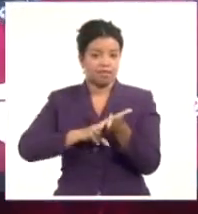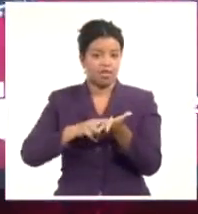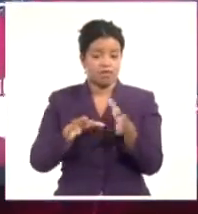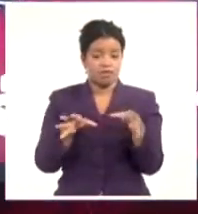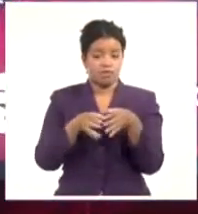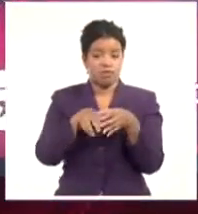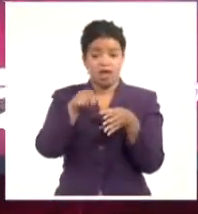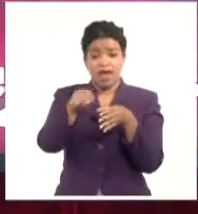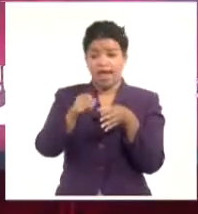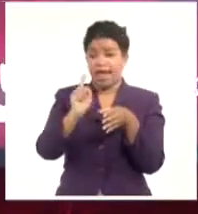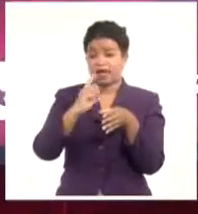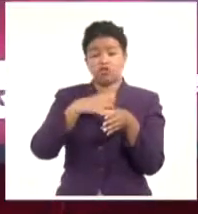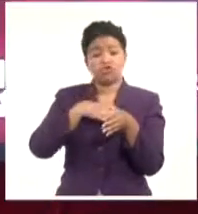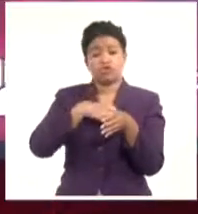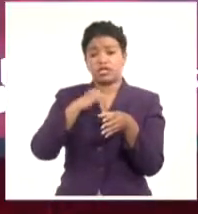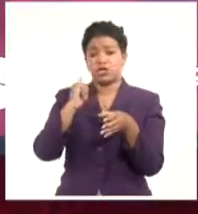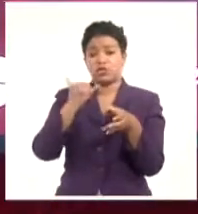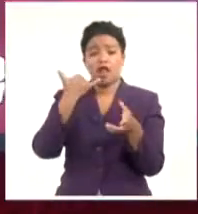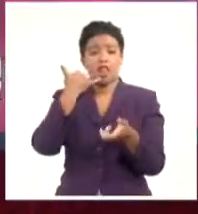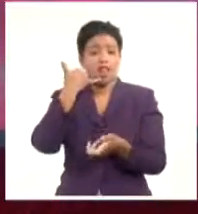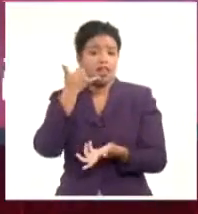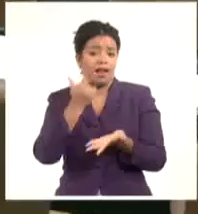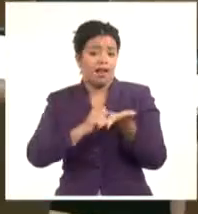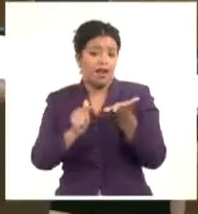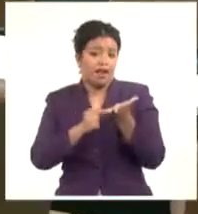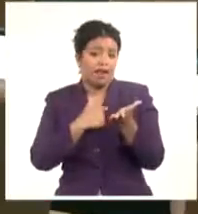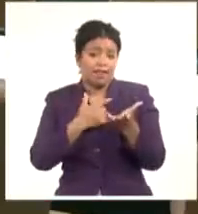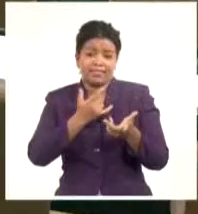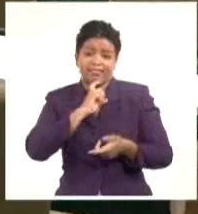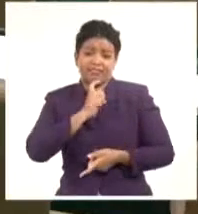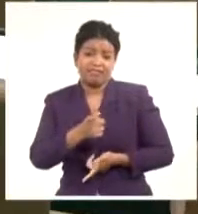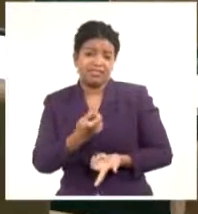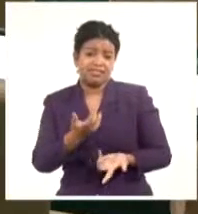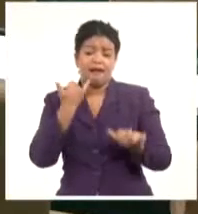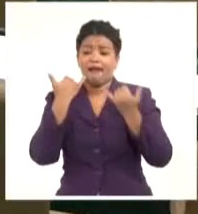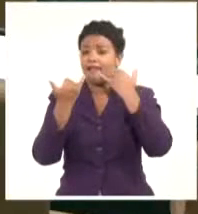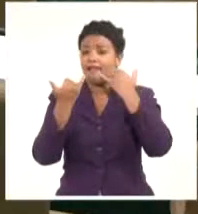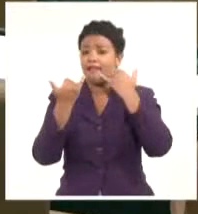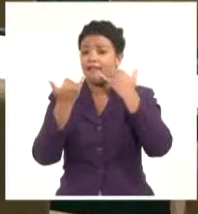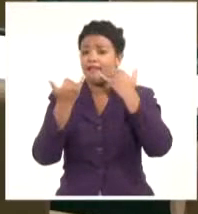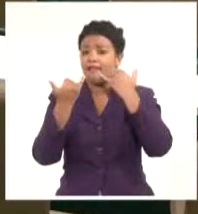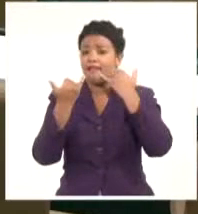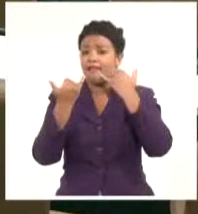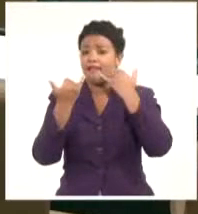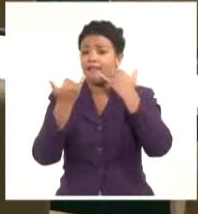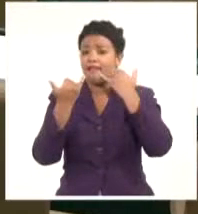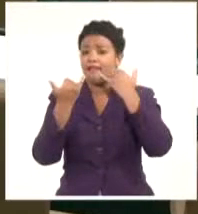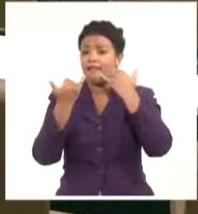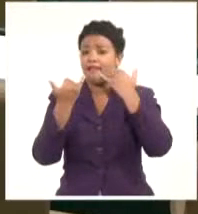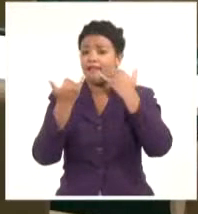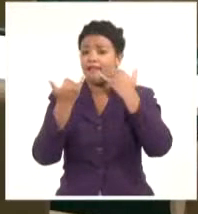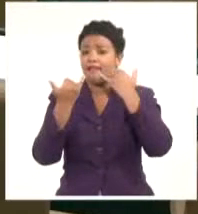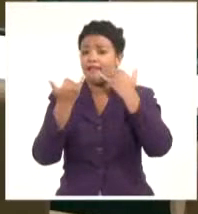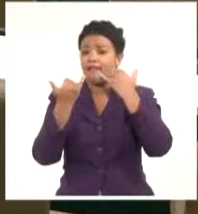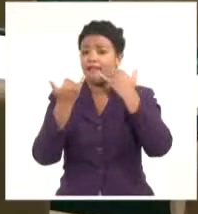contaban con sus propias voces sobre una tribuna, la mayor parte de las veces improvisada, con